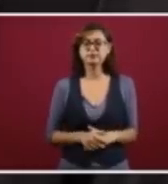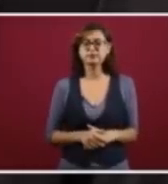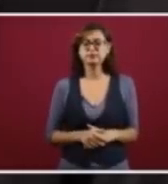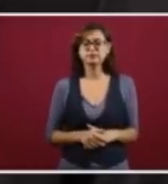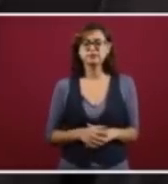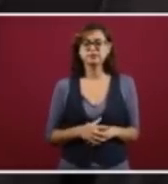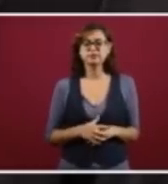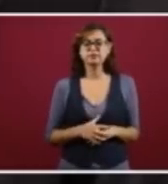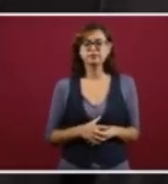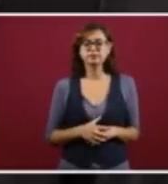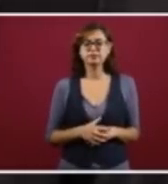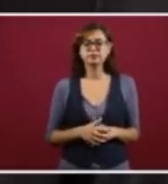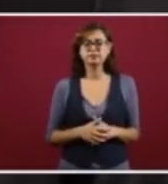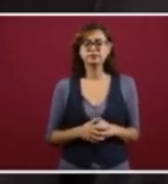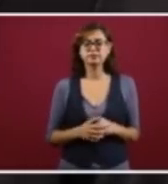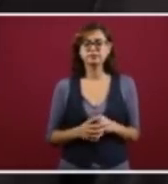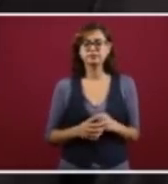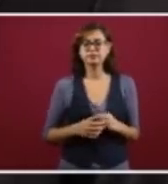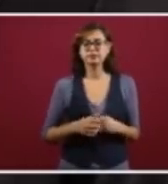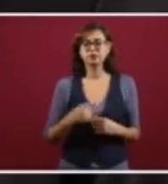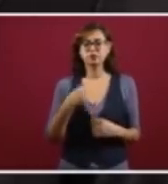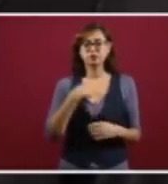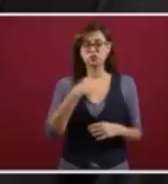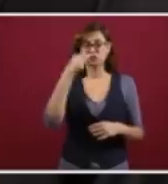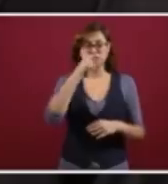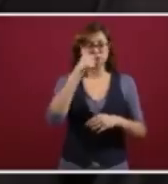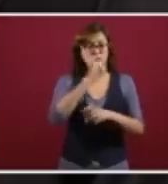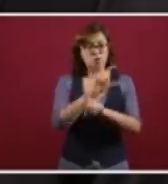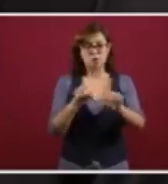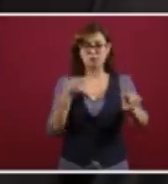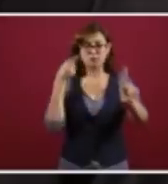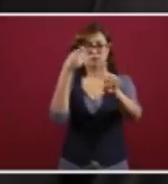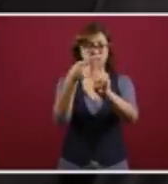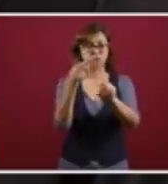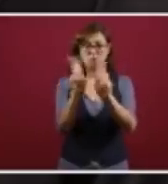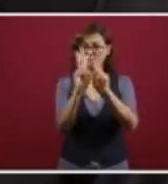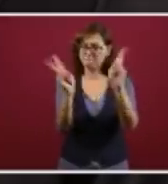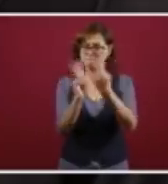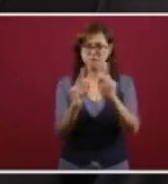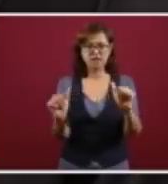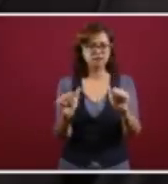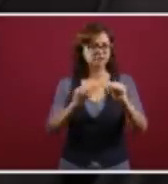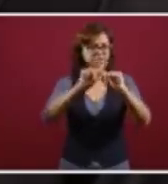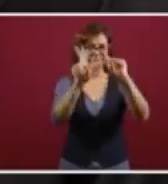pero pues yo voy con ese mensaje de paz a todos lados.